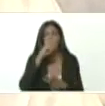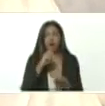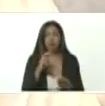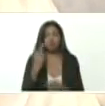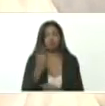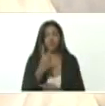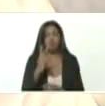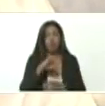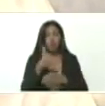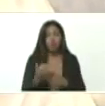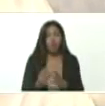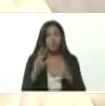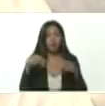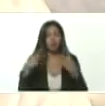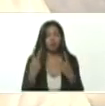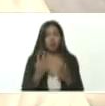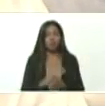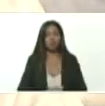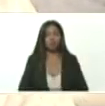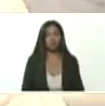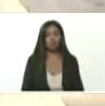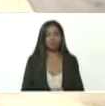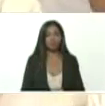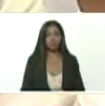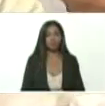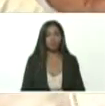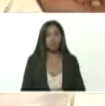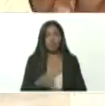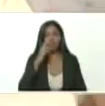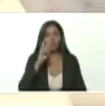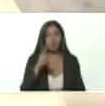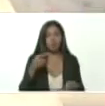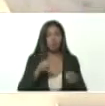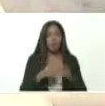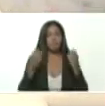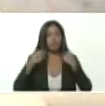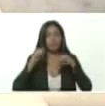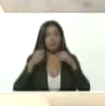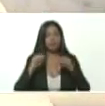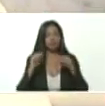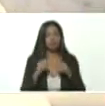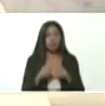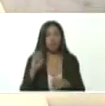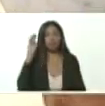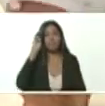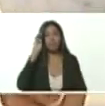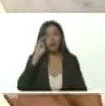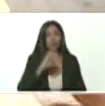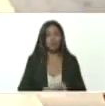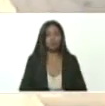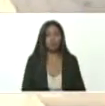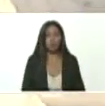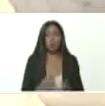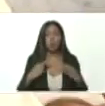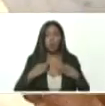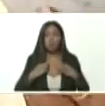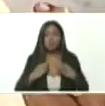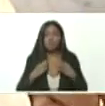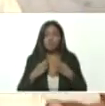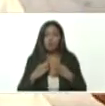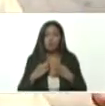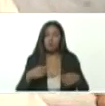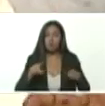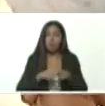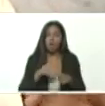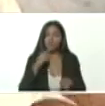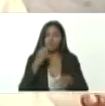programas nuevos de formación docente y tienen que ver con la preparación del docente y los uniformes. Cuando hablamos